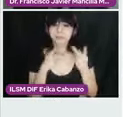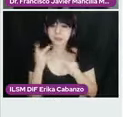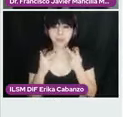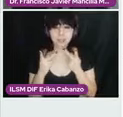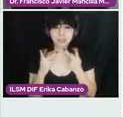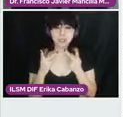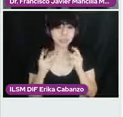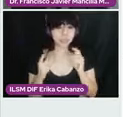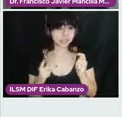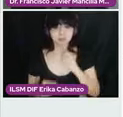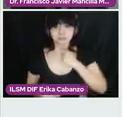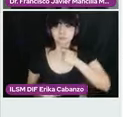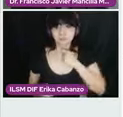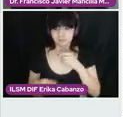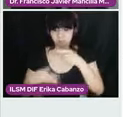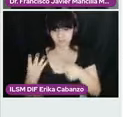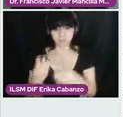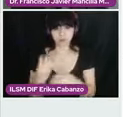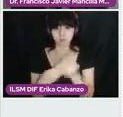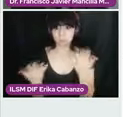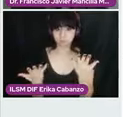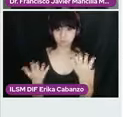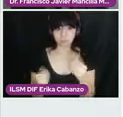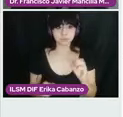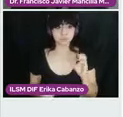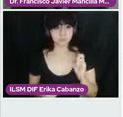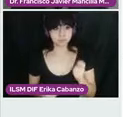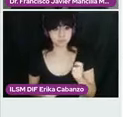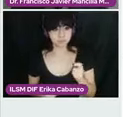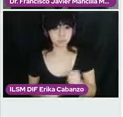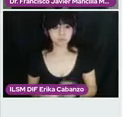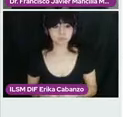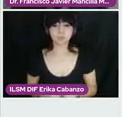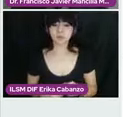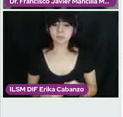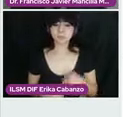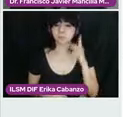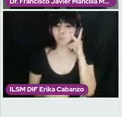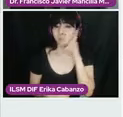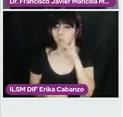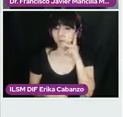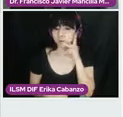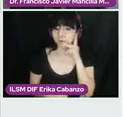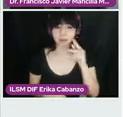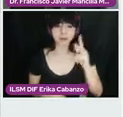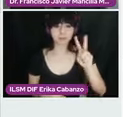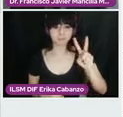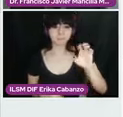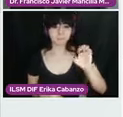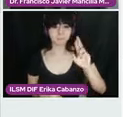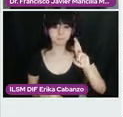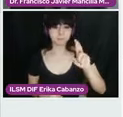tonos puros, y esta es la logoaudiometría o prueba verbal, ¿sí? Esto es lo que el cerebro hace